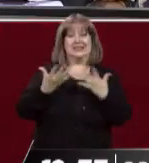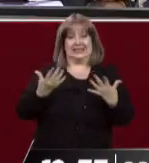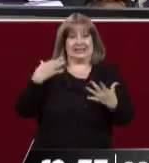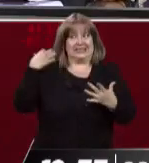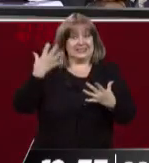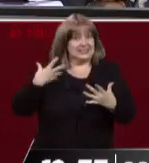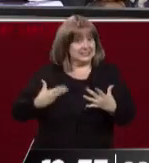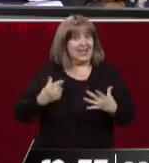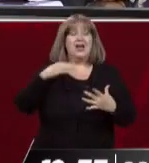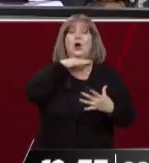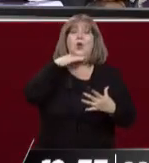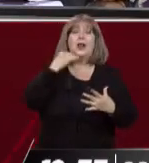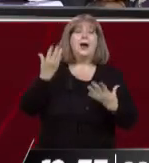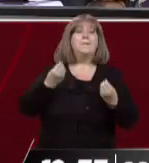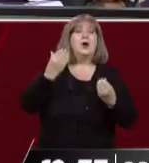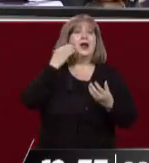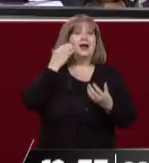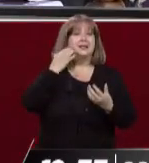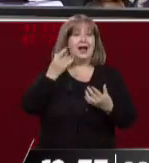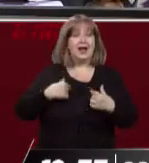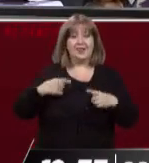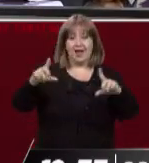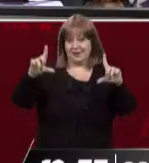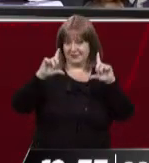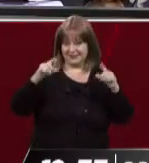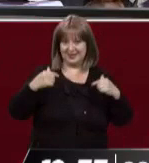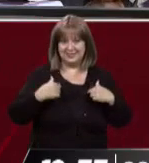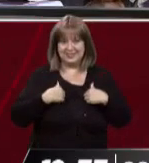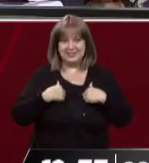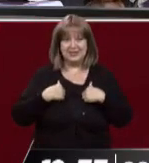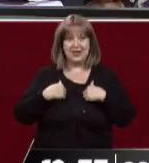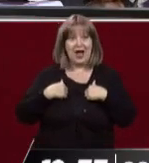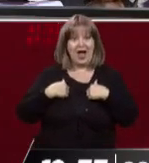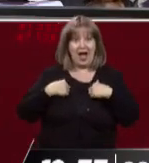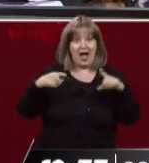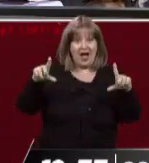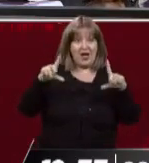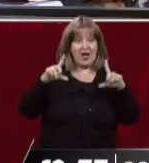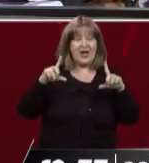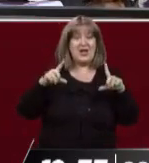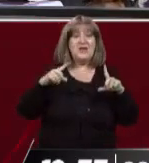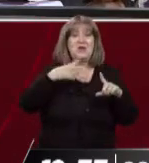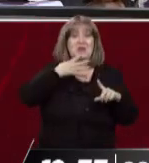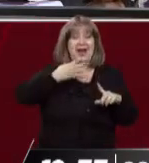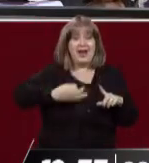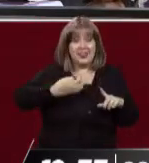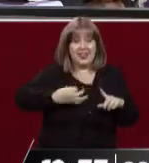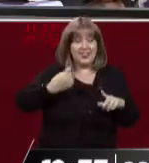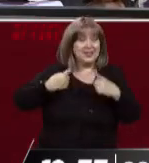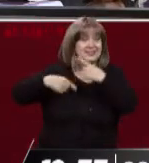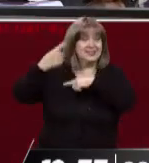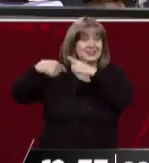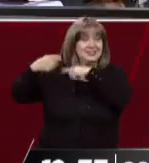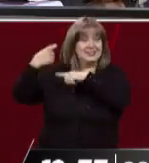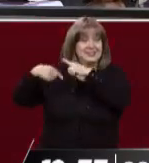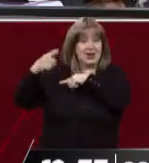Gisela, Julián, buenas tardes. Si esta nota no sale muy bien, es porque yo soy un huevón y le eché a perder, porque la historia es maravillosa.